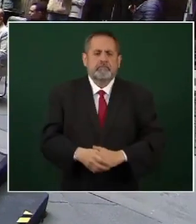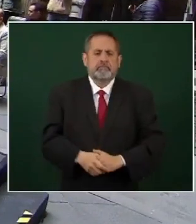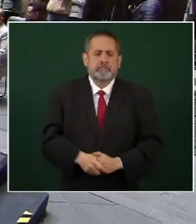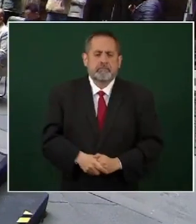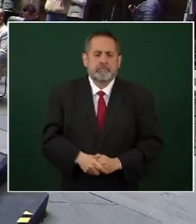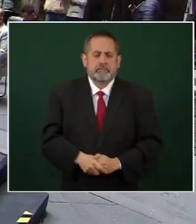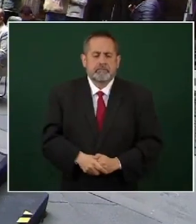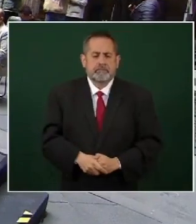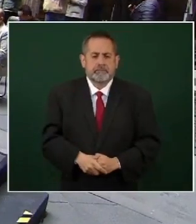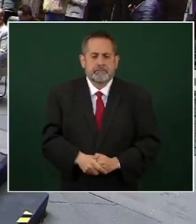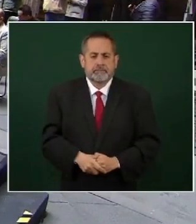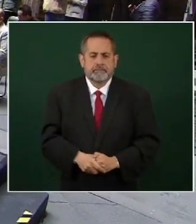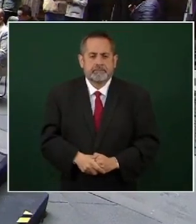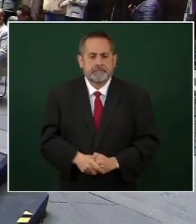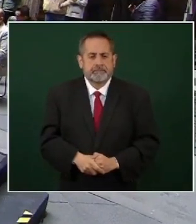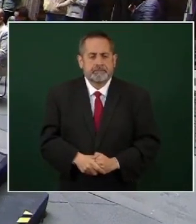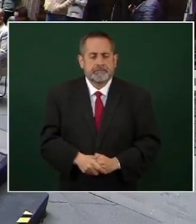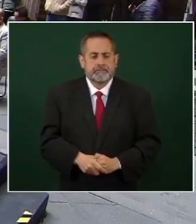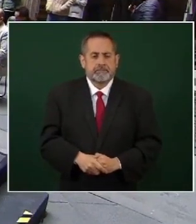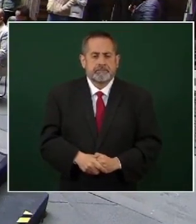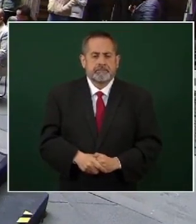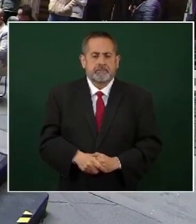en eso y